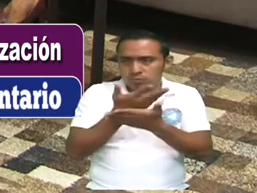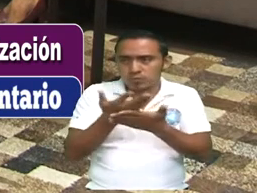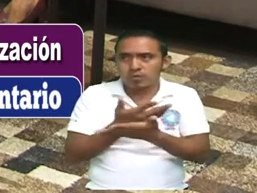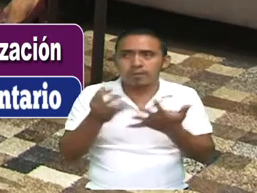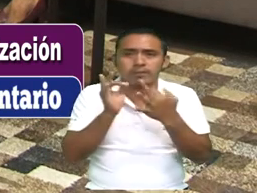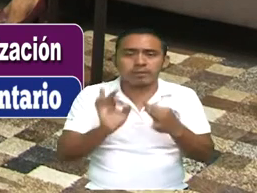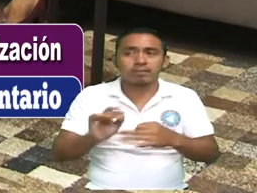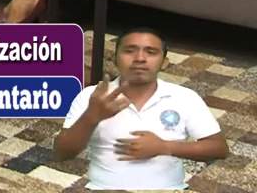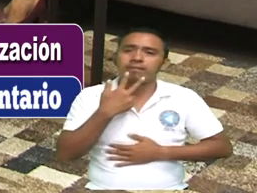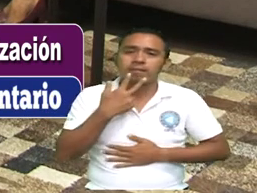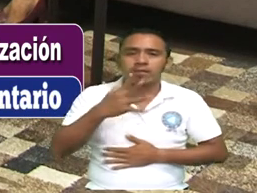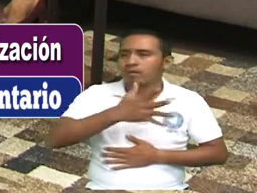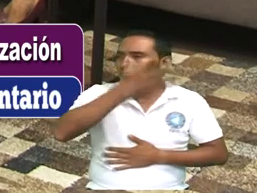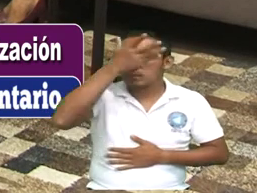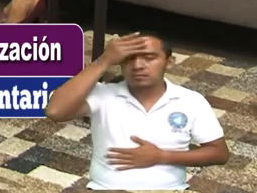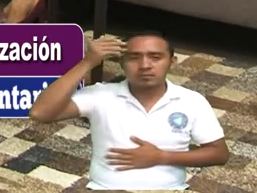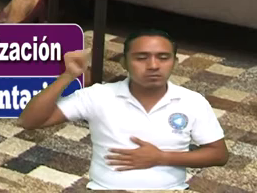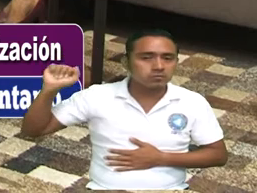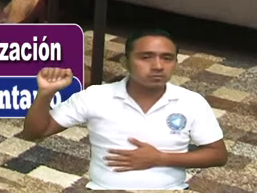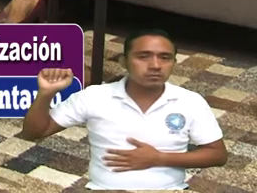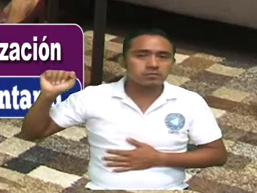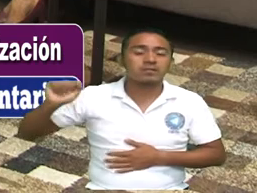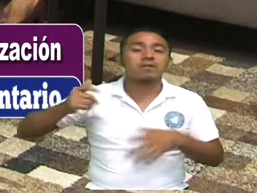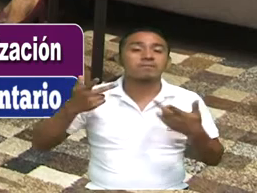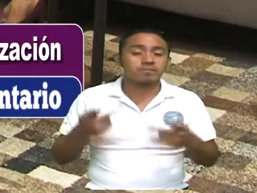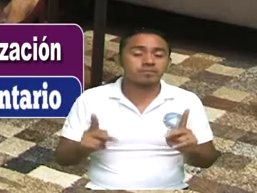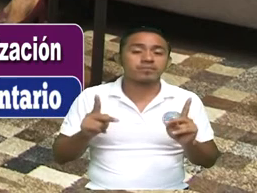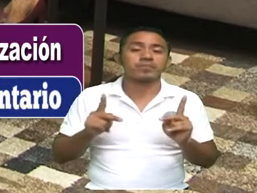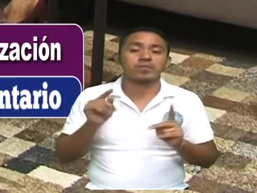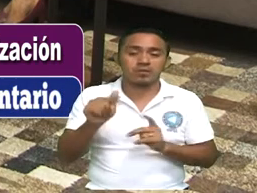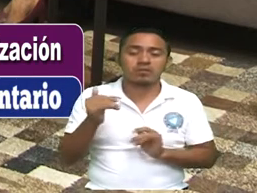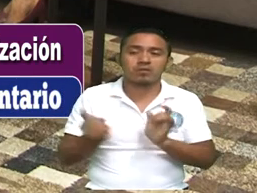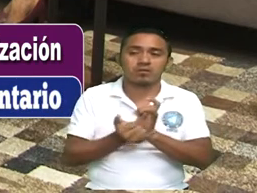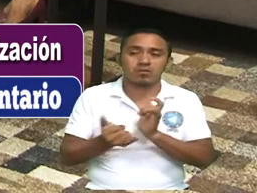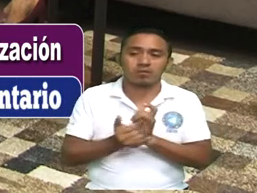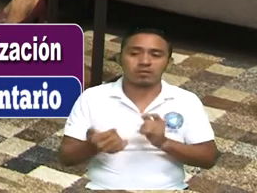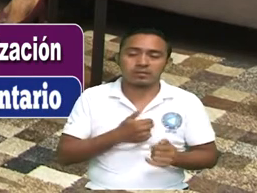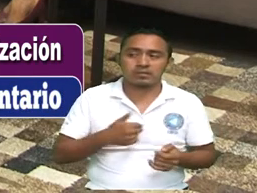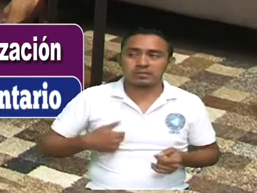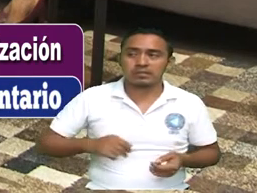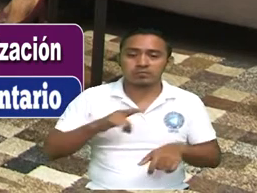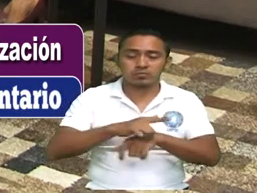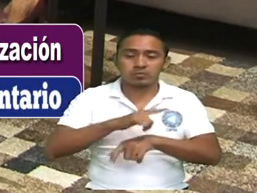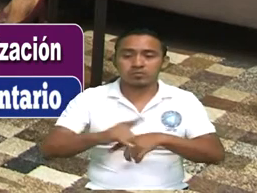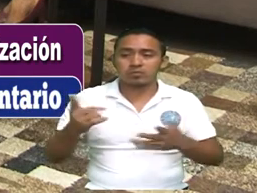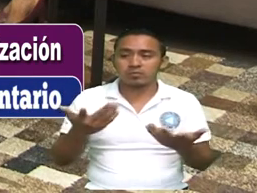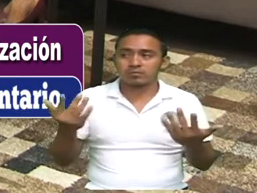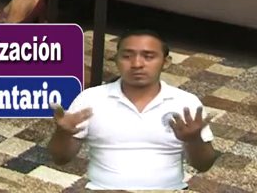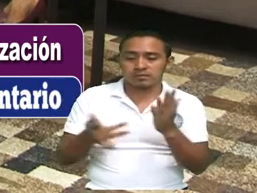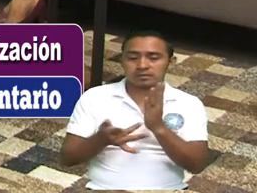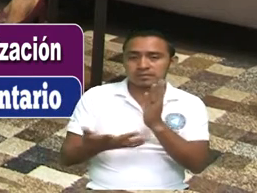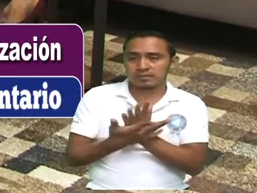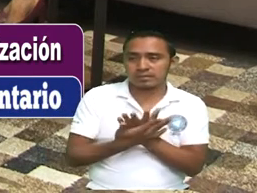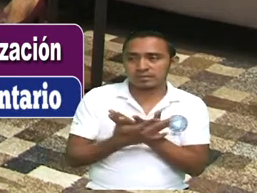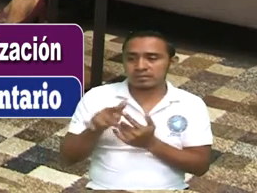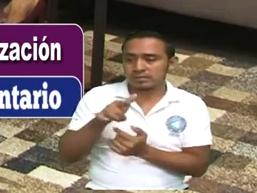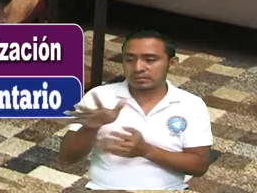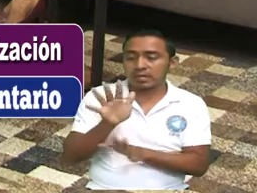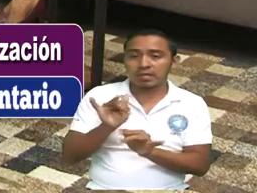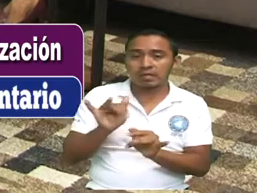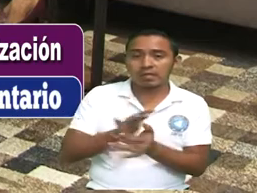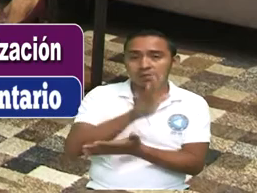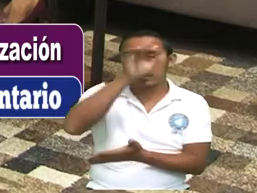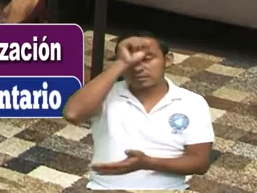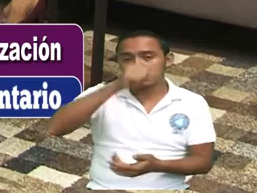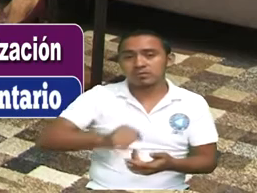se les olvidara todo lo que han aprendido. Pero además eso también llevaba a un camino, y era tecnificar a la gente que acababa de aprender a leer y escribir,